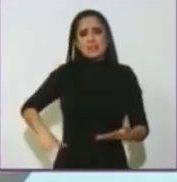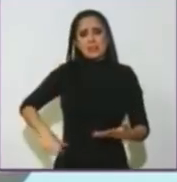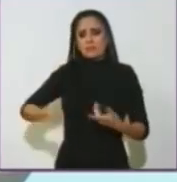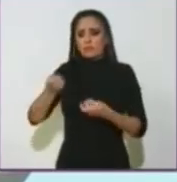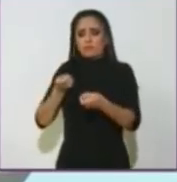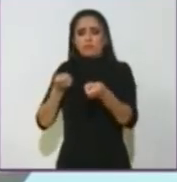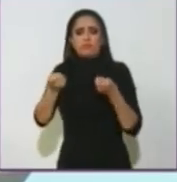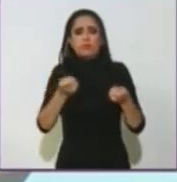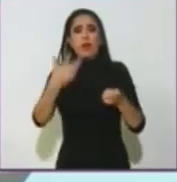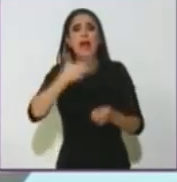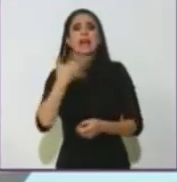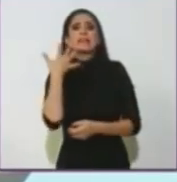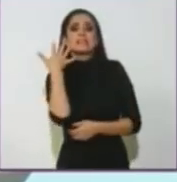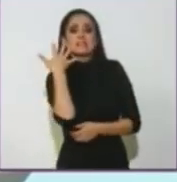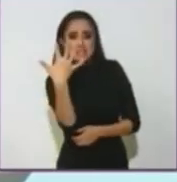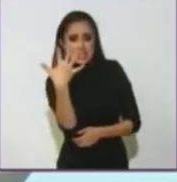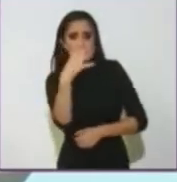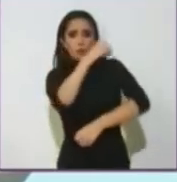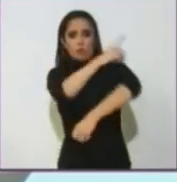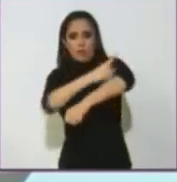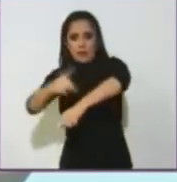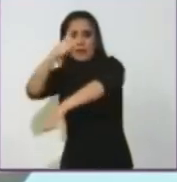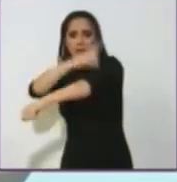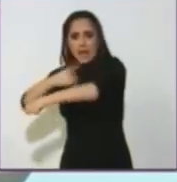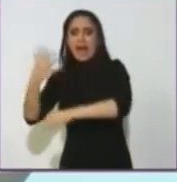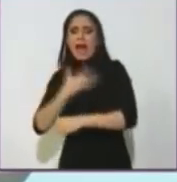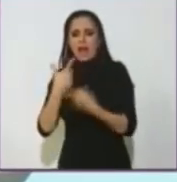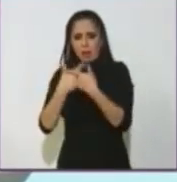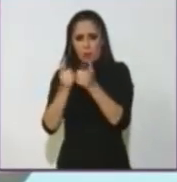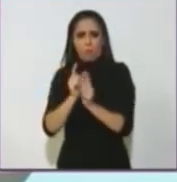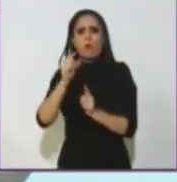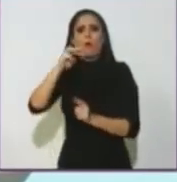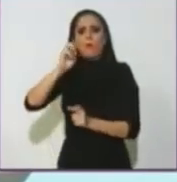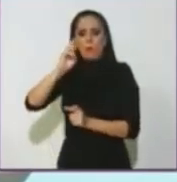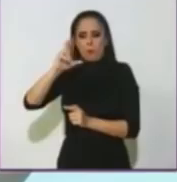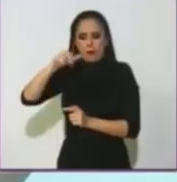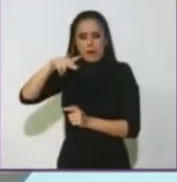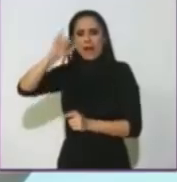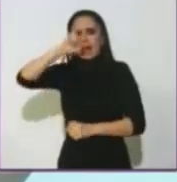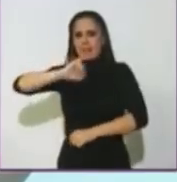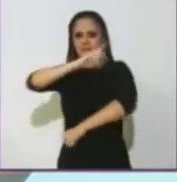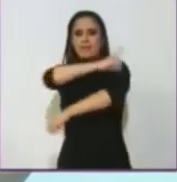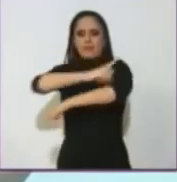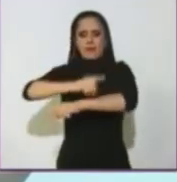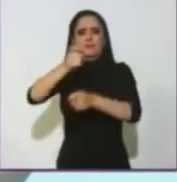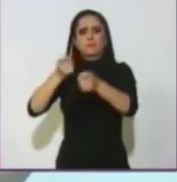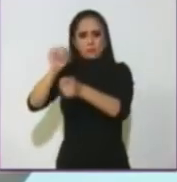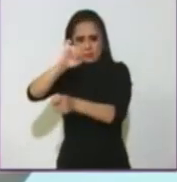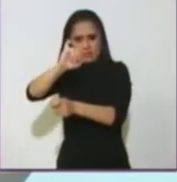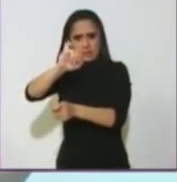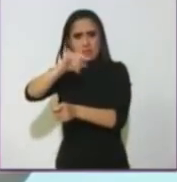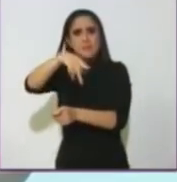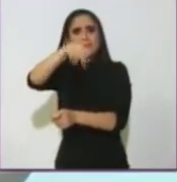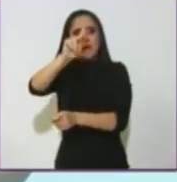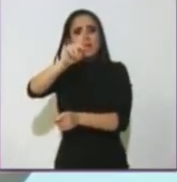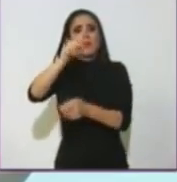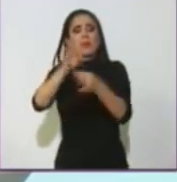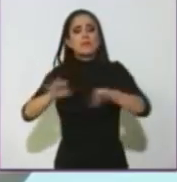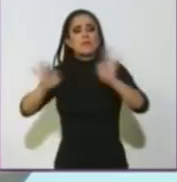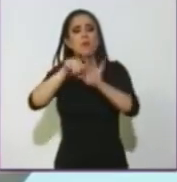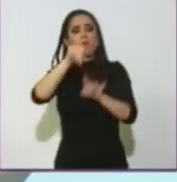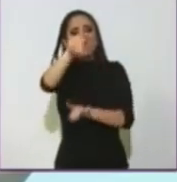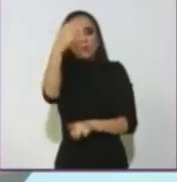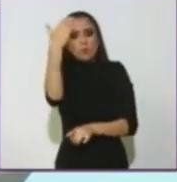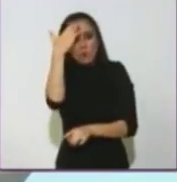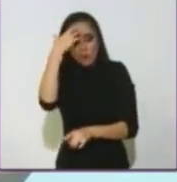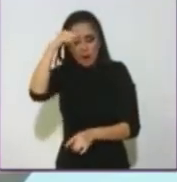delegaciones que están gobernadas por amor es una referida pero sí es muy importante que el público conozca que conozcas la